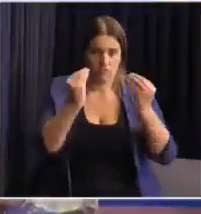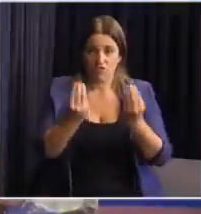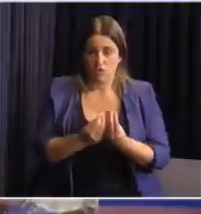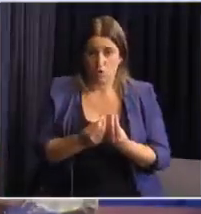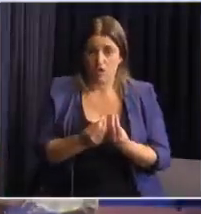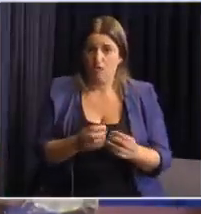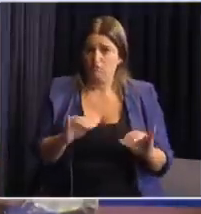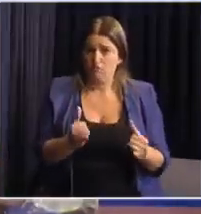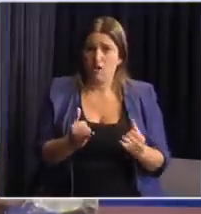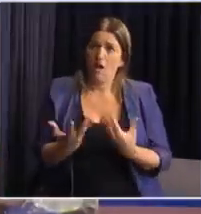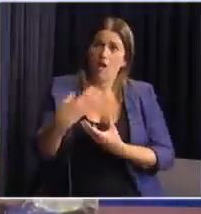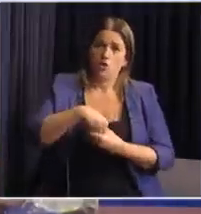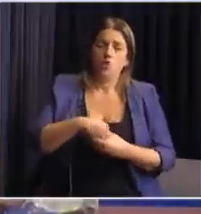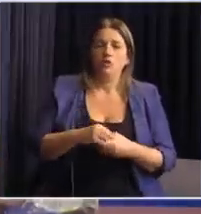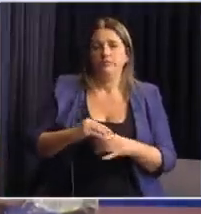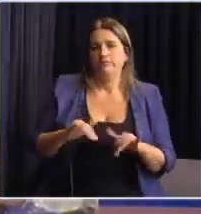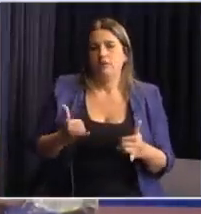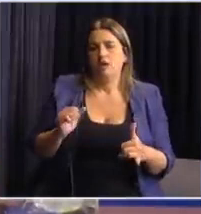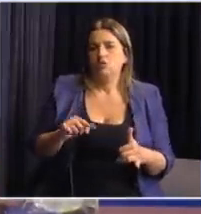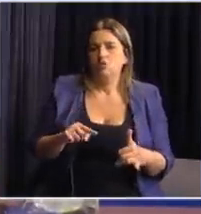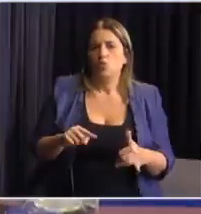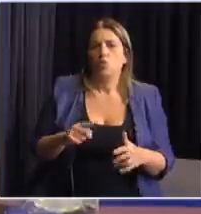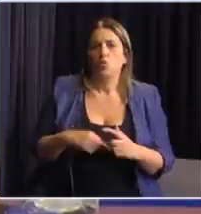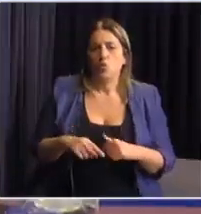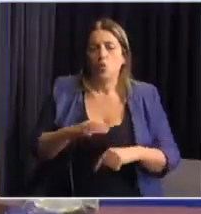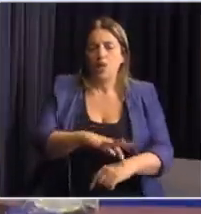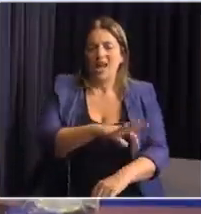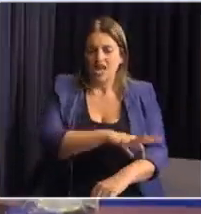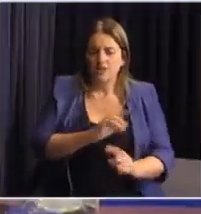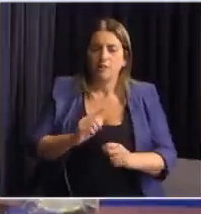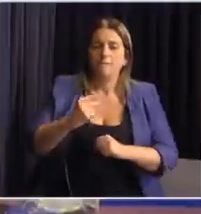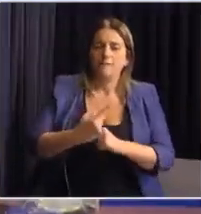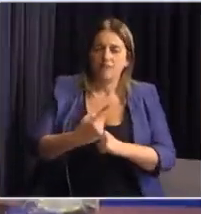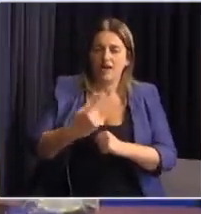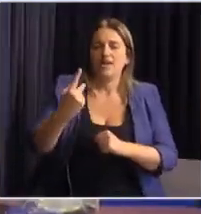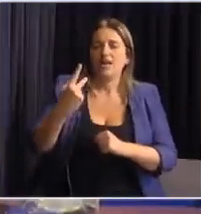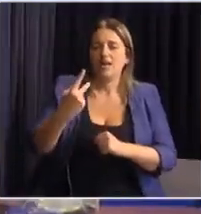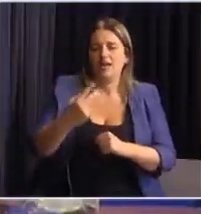y no docente, que incluye a todo lo que es centros CAI, primaria, secundaria,